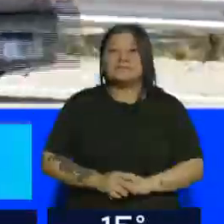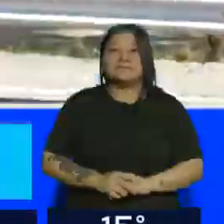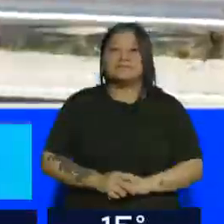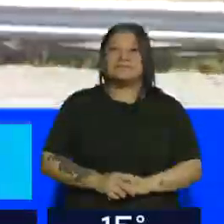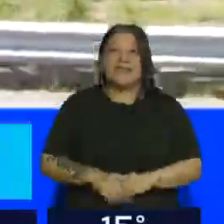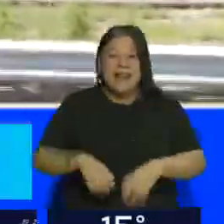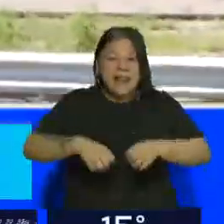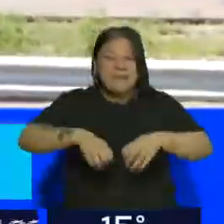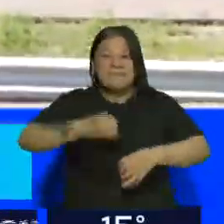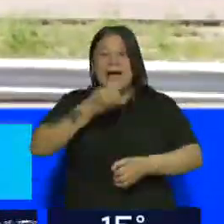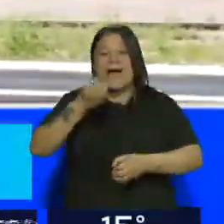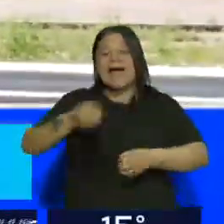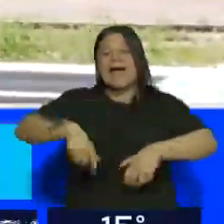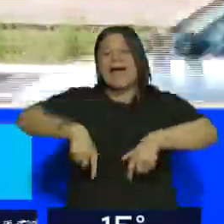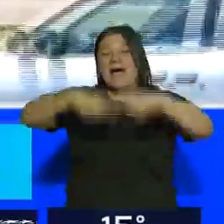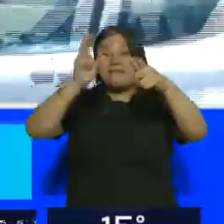allí.